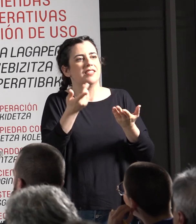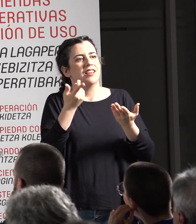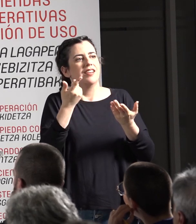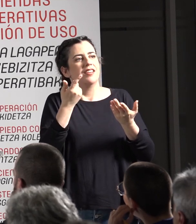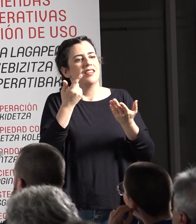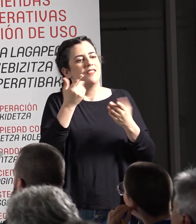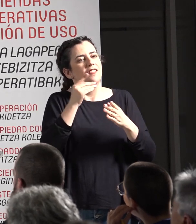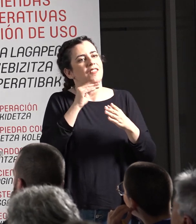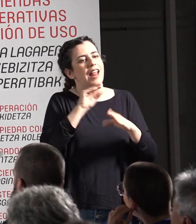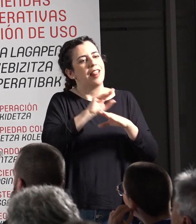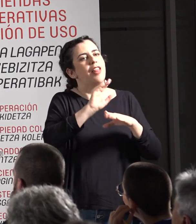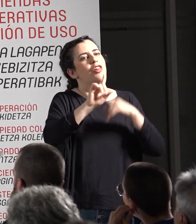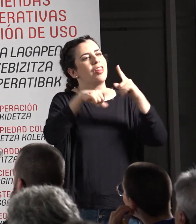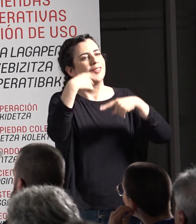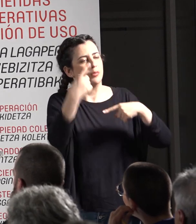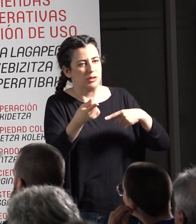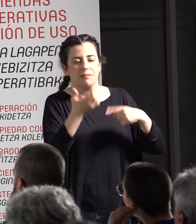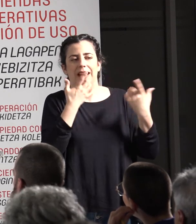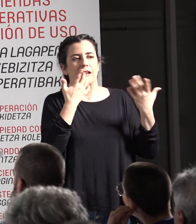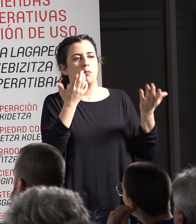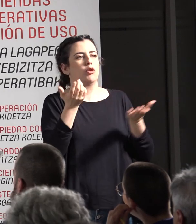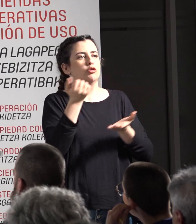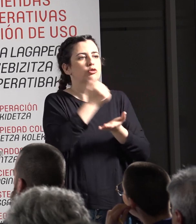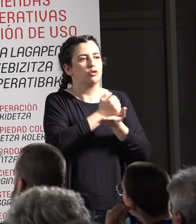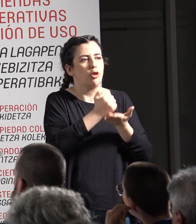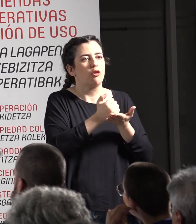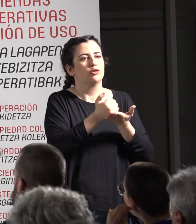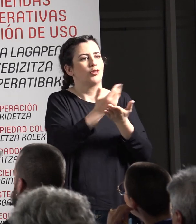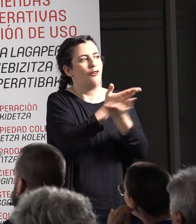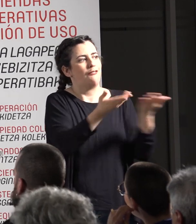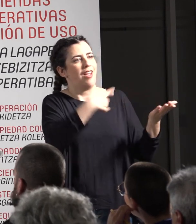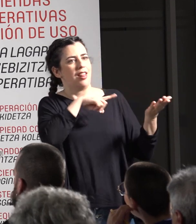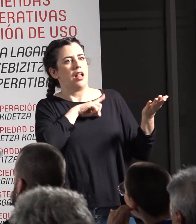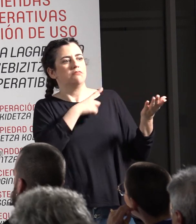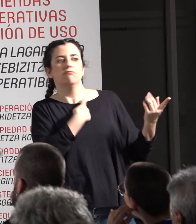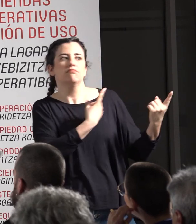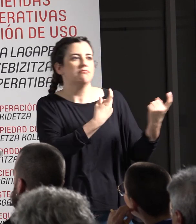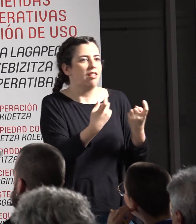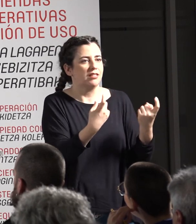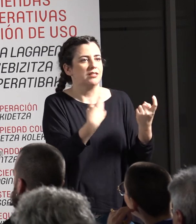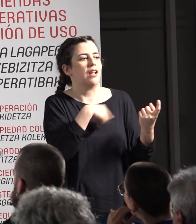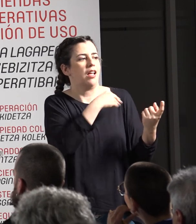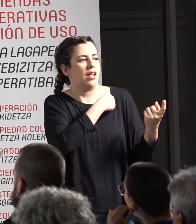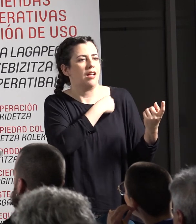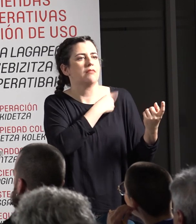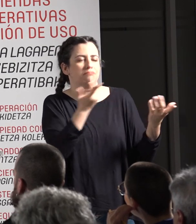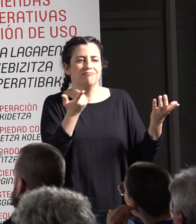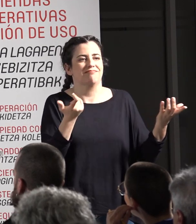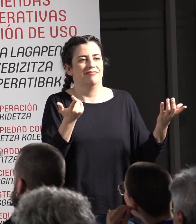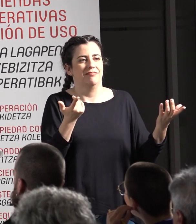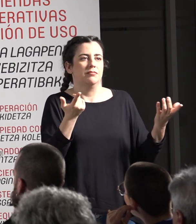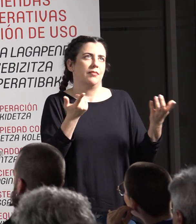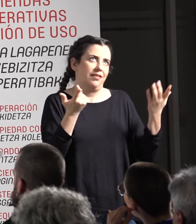estar ahí cuando los socios que han confiado en nosotros nos necesiten. Siempre dentro de que somos una entidad bancaria